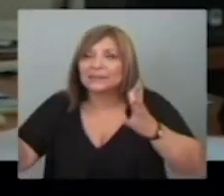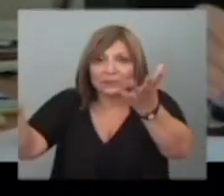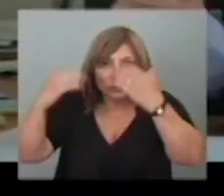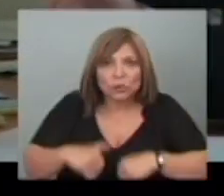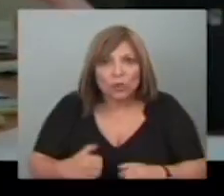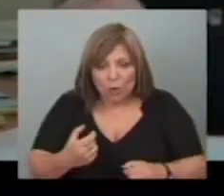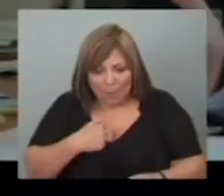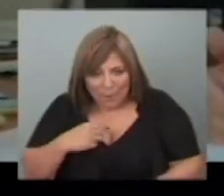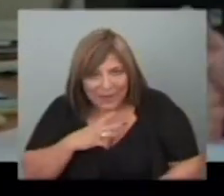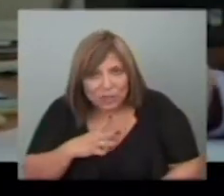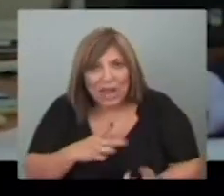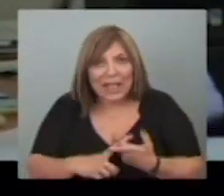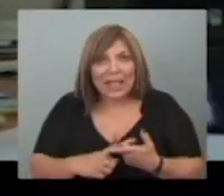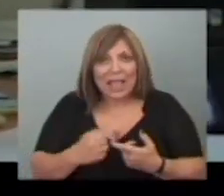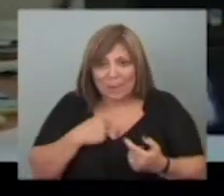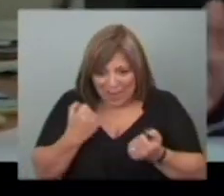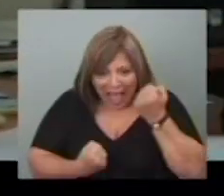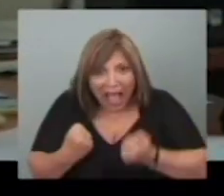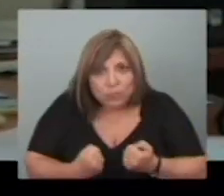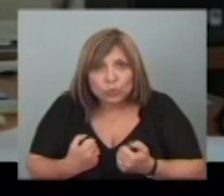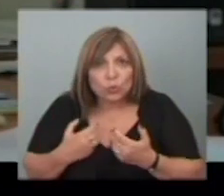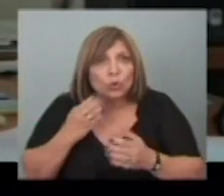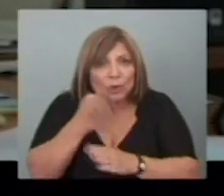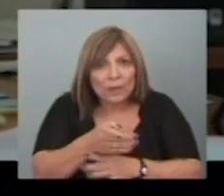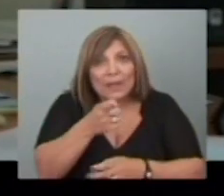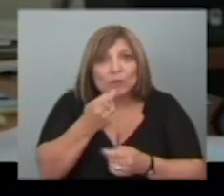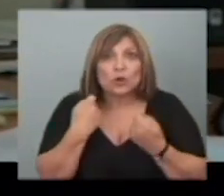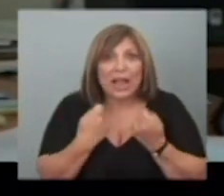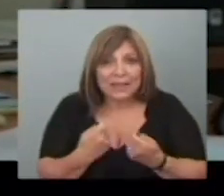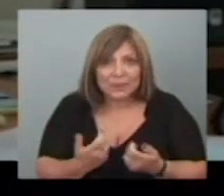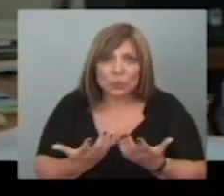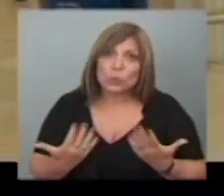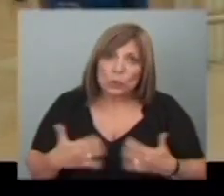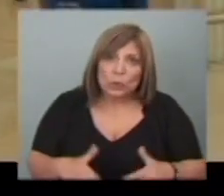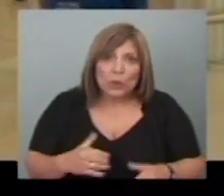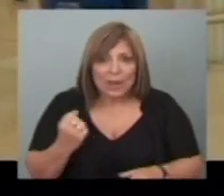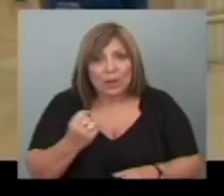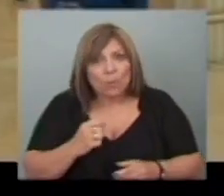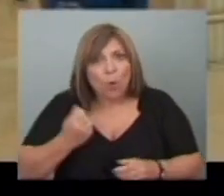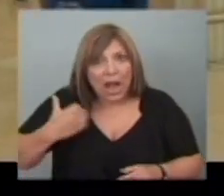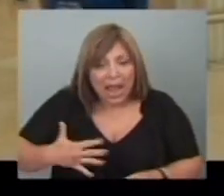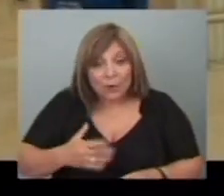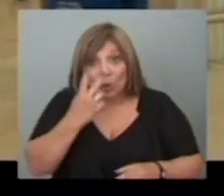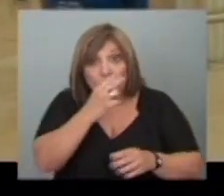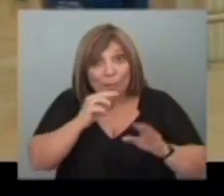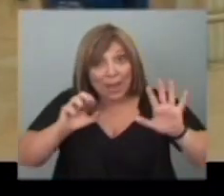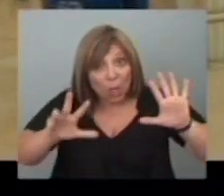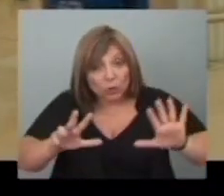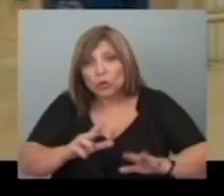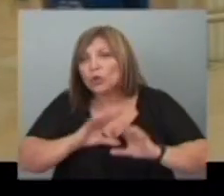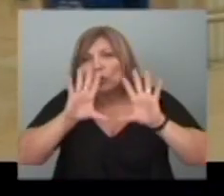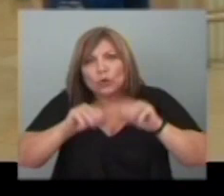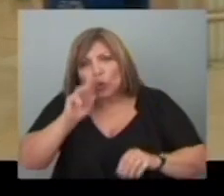efectos personales o que tenían que ver con el propio automóvil, que implicaban gastos y que era una suma que podía ser relevante. Desde 2008, todo uruguayo con